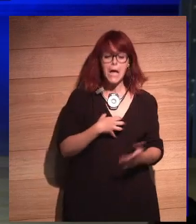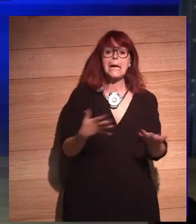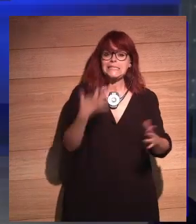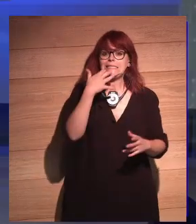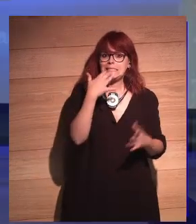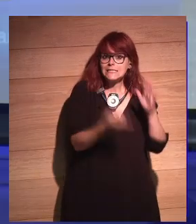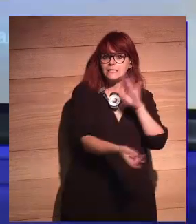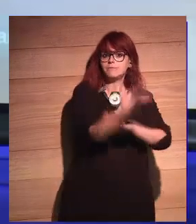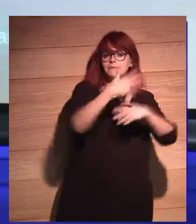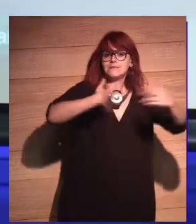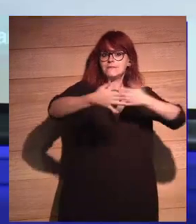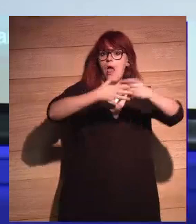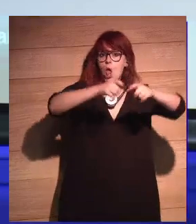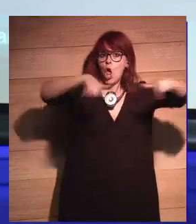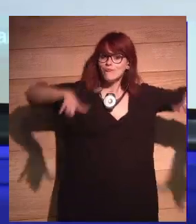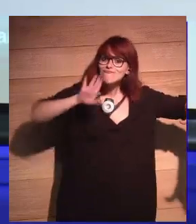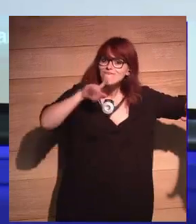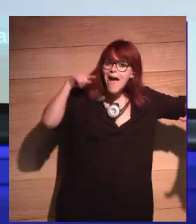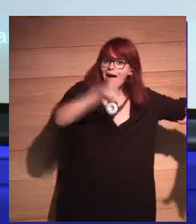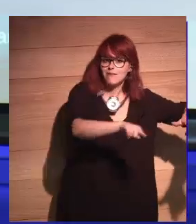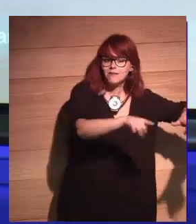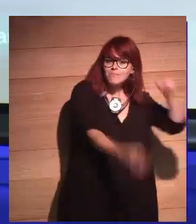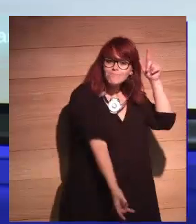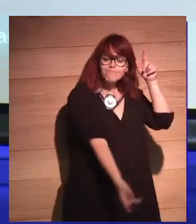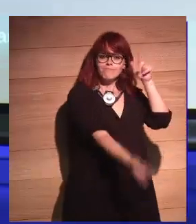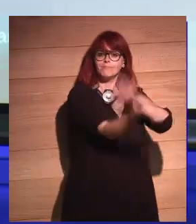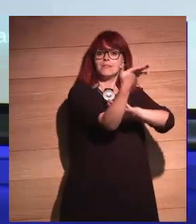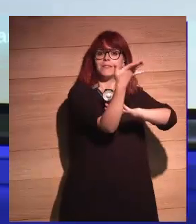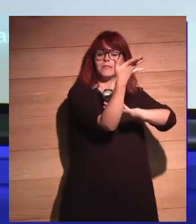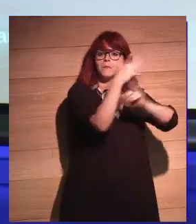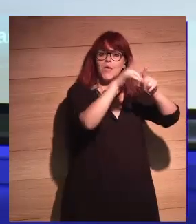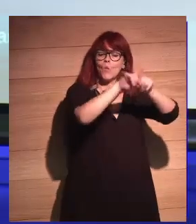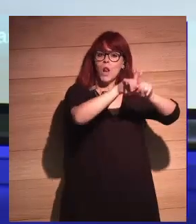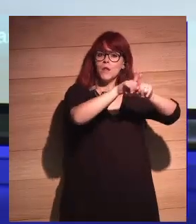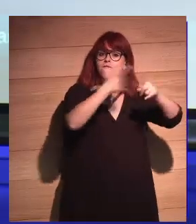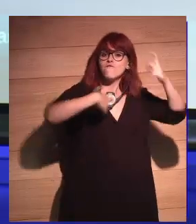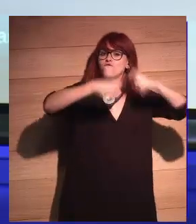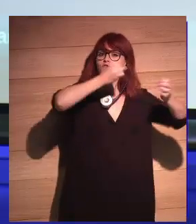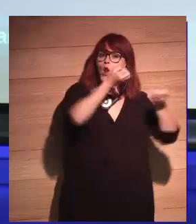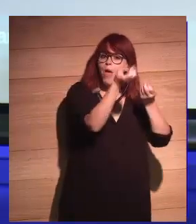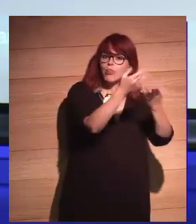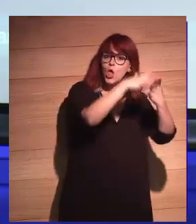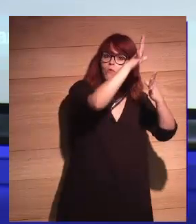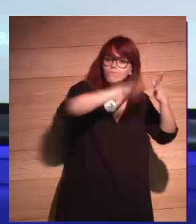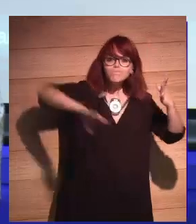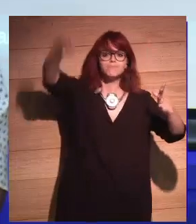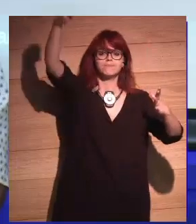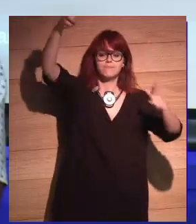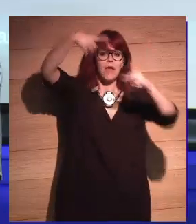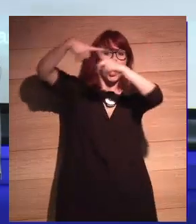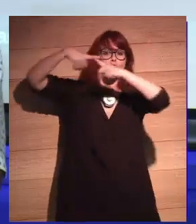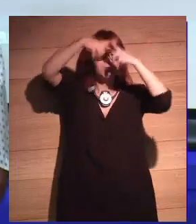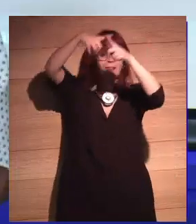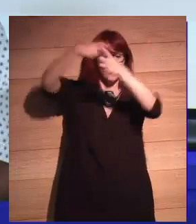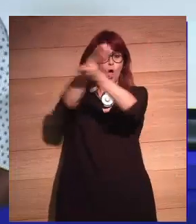pone esto en el salón, en ese salón, de repente tiene que subir, o esta información tiene que ir a otro sitio, tenemos que compartirlo con